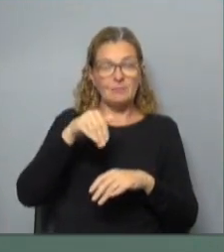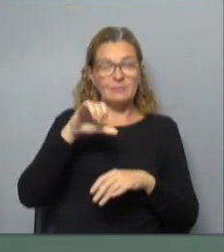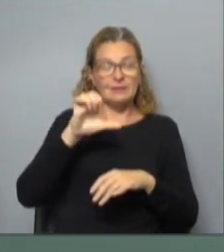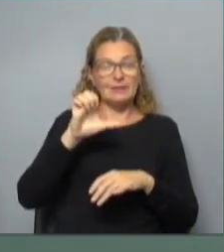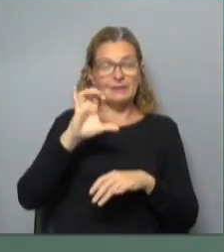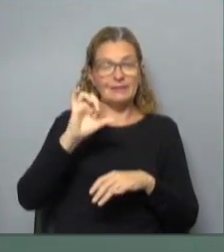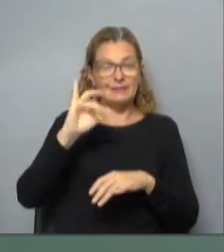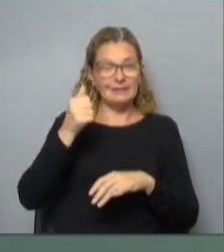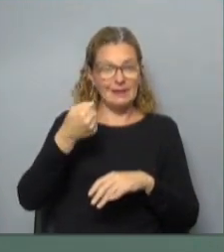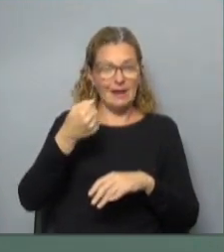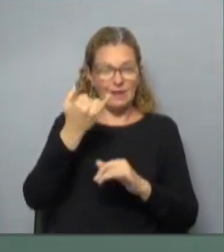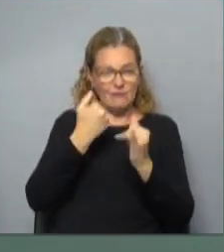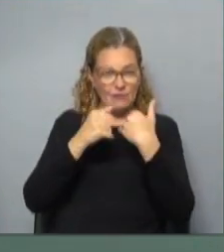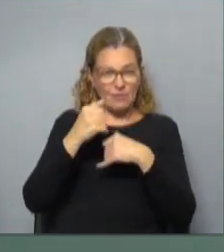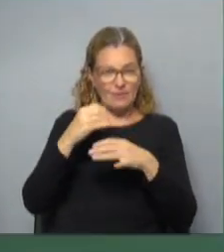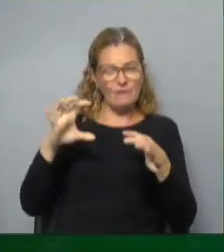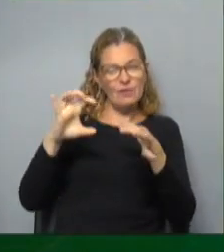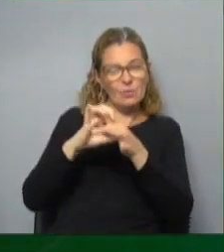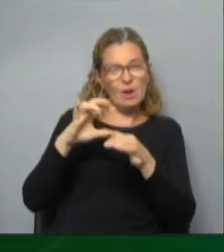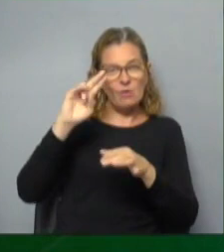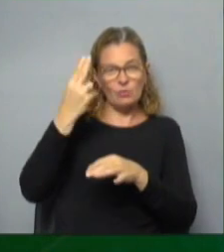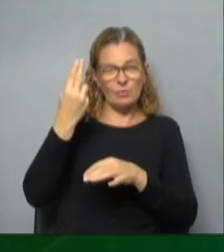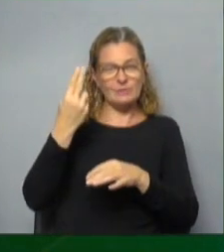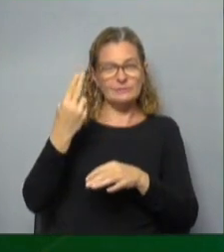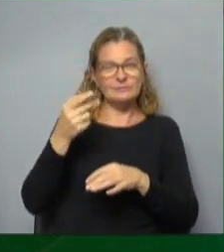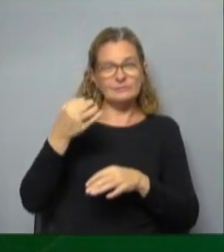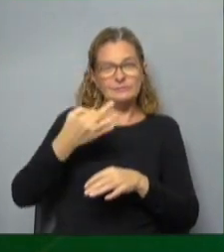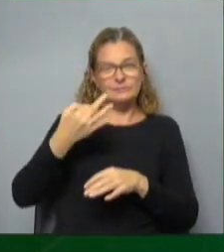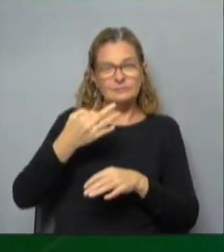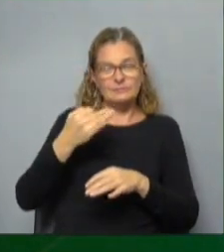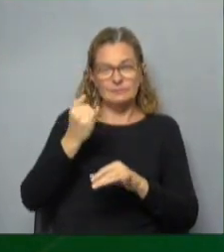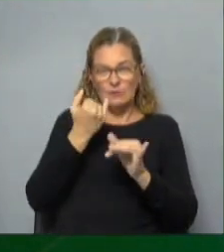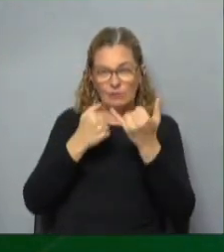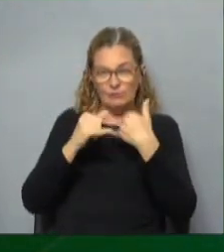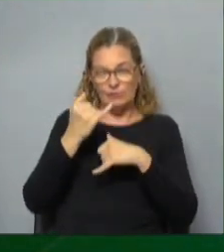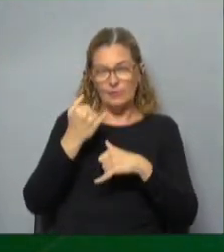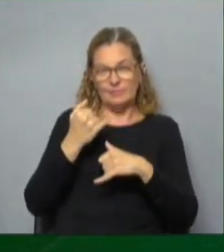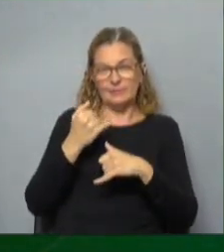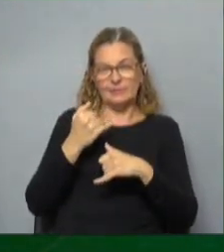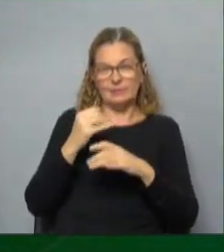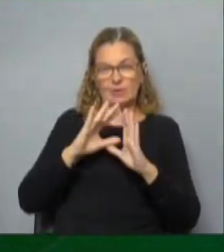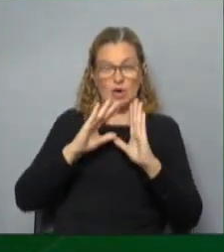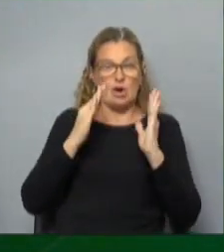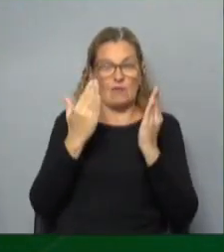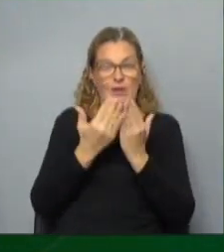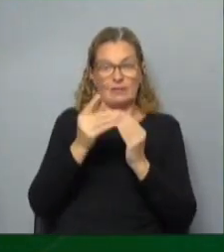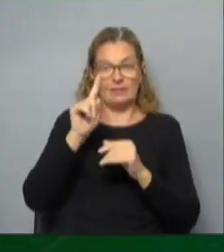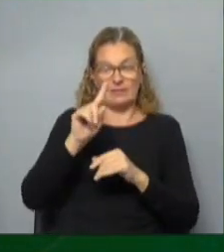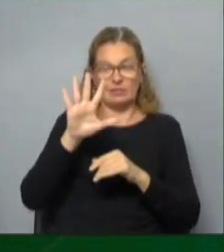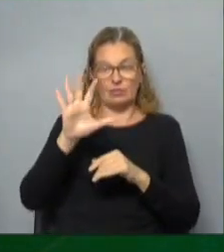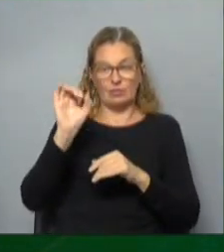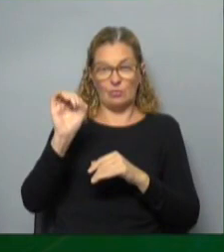elaboró un informe vinculado a uruguay de julia adelante bueno en realidad elaboró un informe global 150